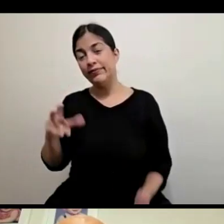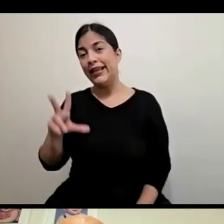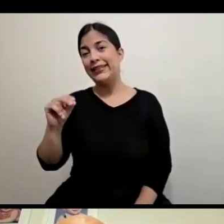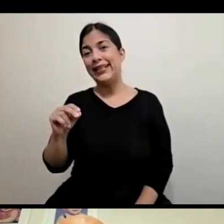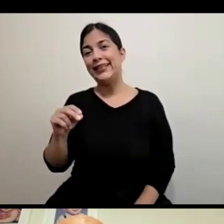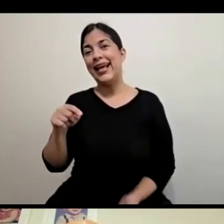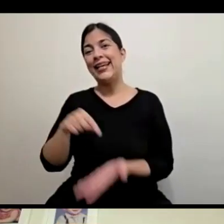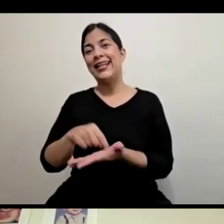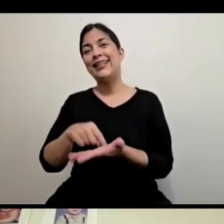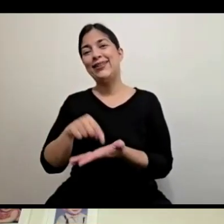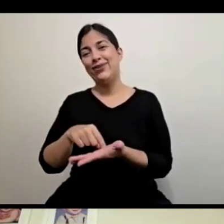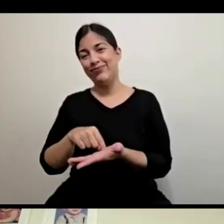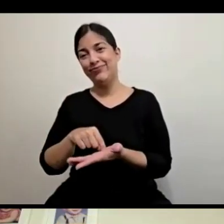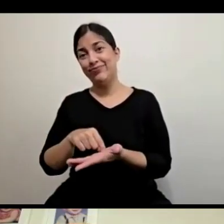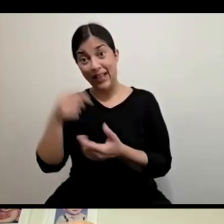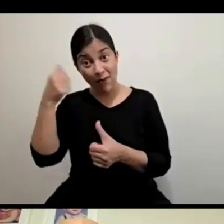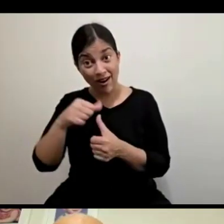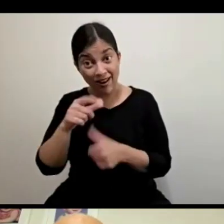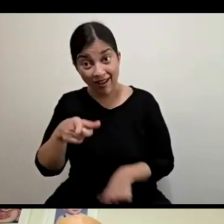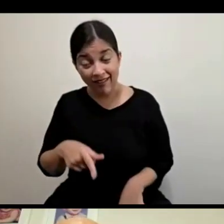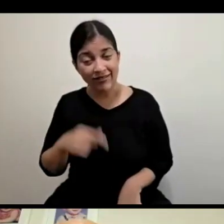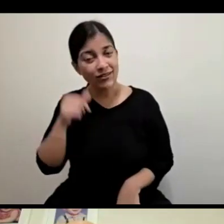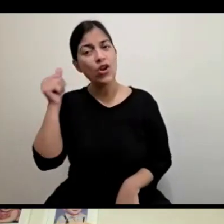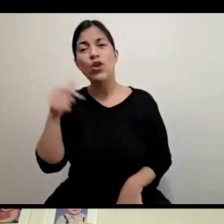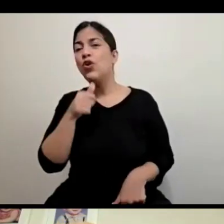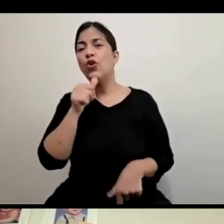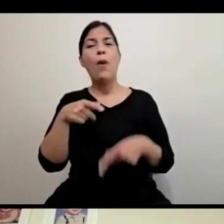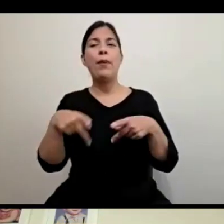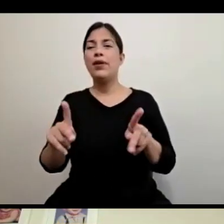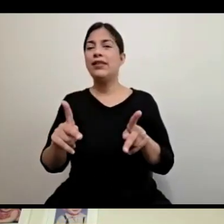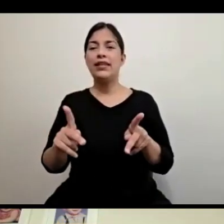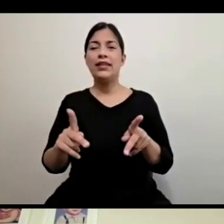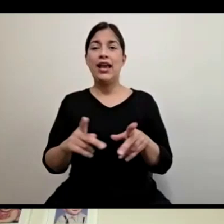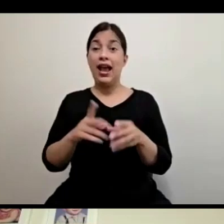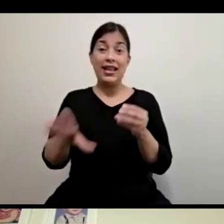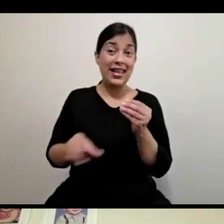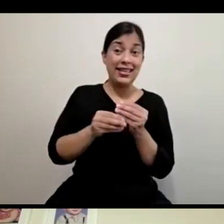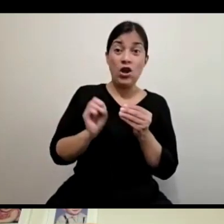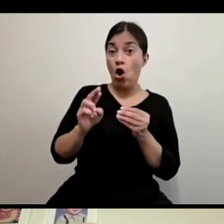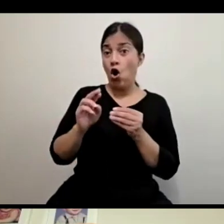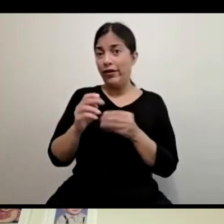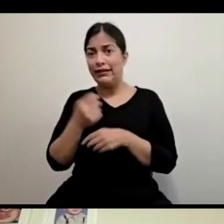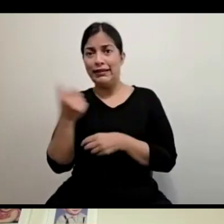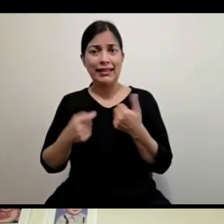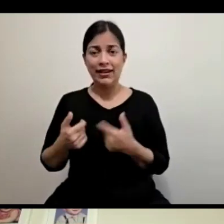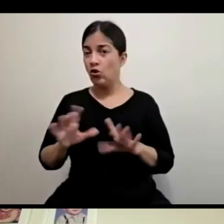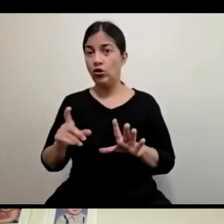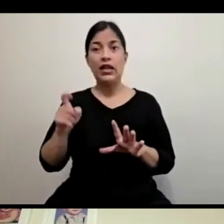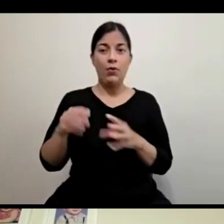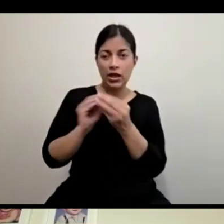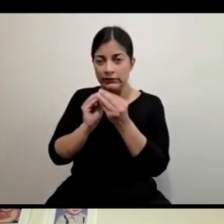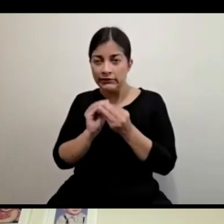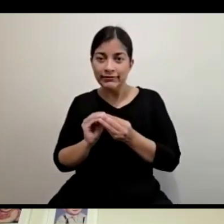la concentración, ¿te acuerdas? Sí. Que no nos permitían meter más o quitar. Teníamos que jugar con lo que teníamos dentro de los 30